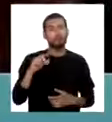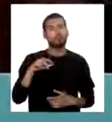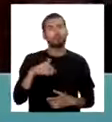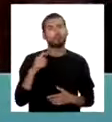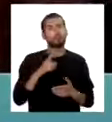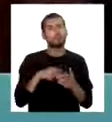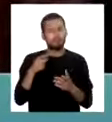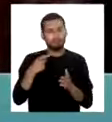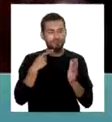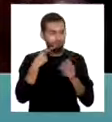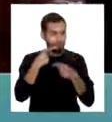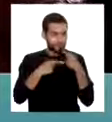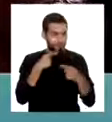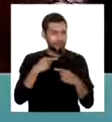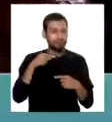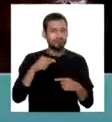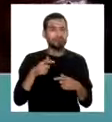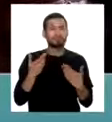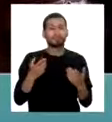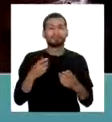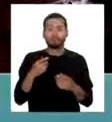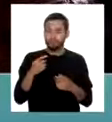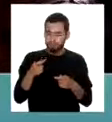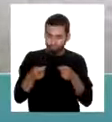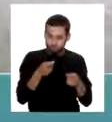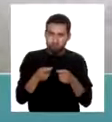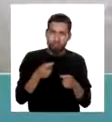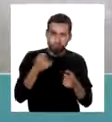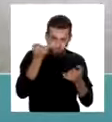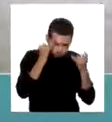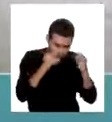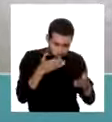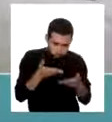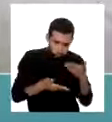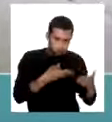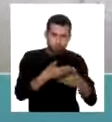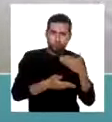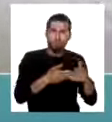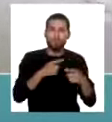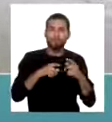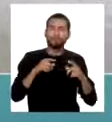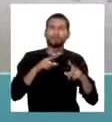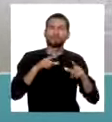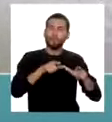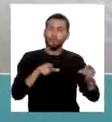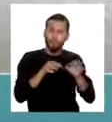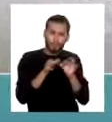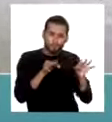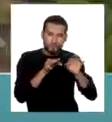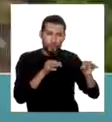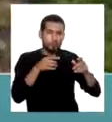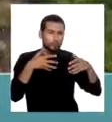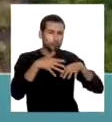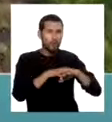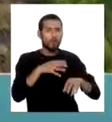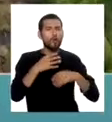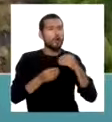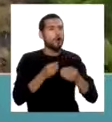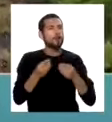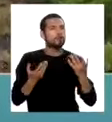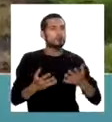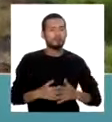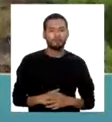la que señalaban, la gestión de emprendimientos. Se refiere a la promoción de emprendimientos rurales inclusivos. ¿Y cómo hace el proyecto